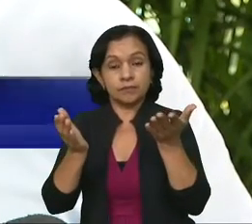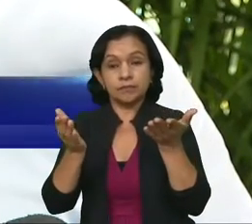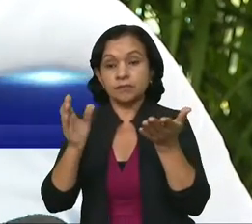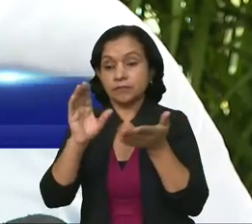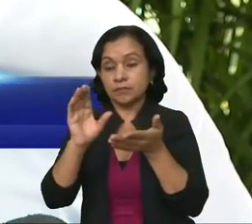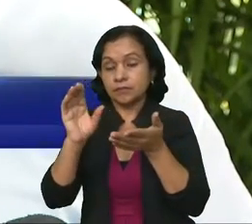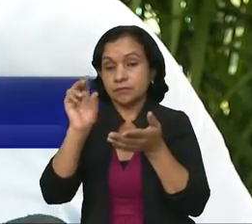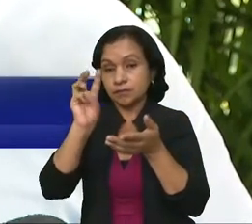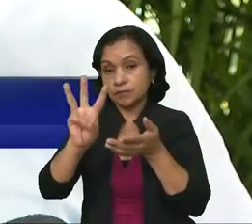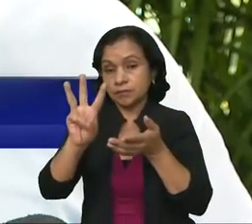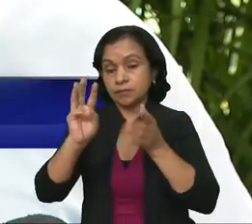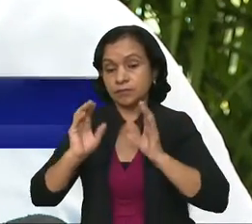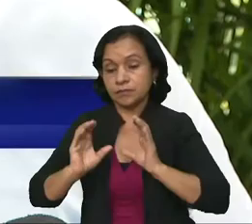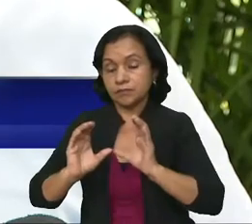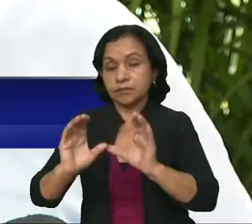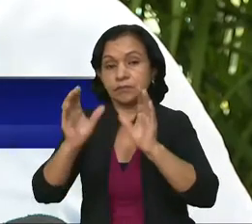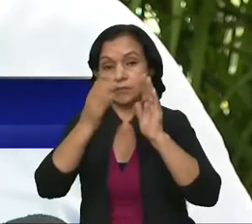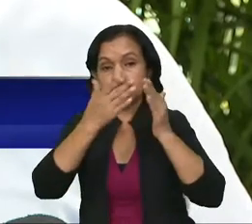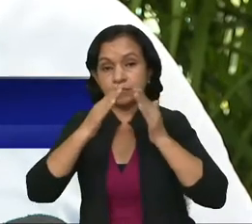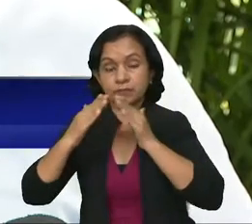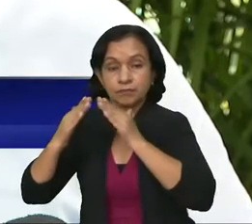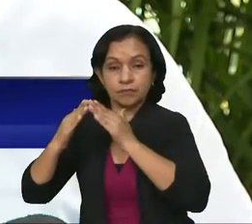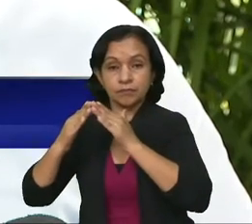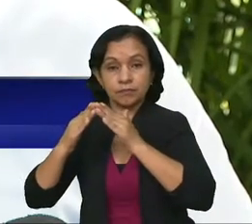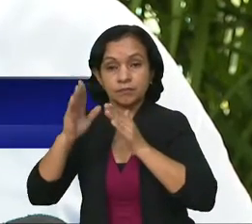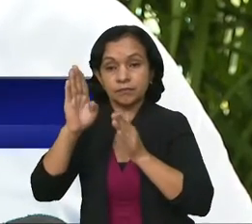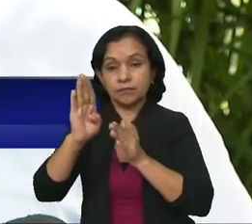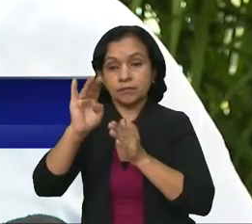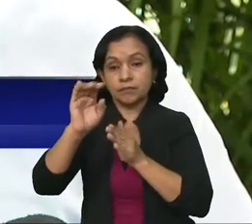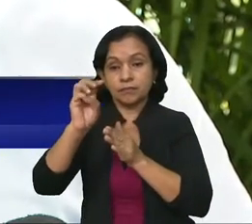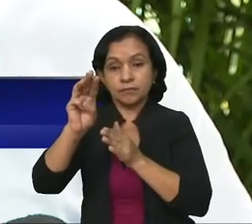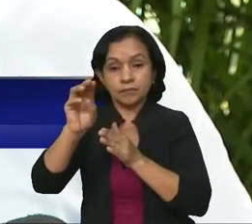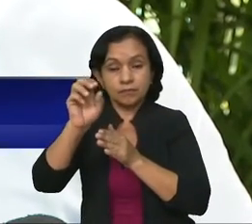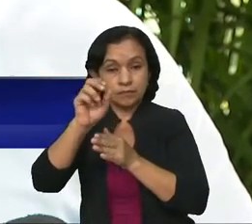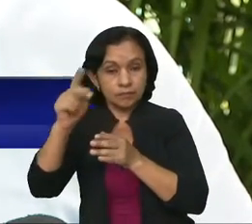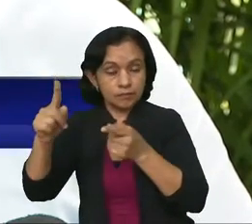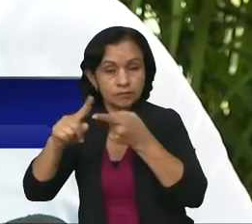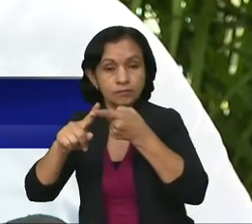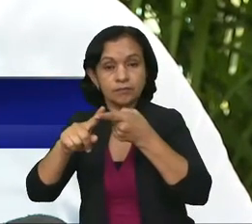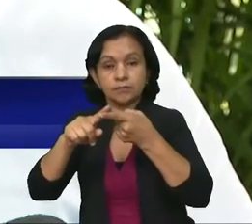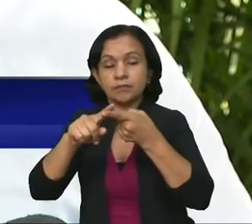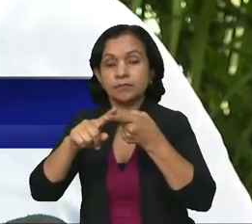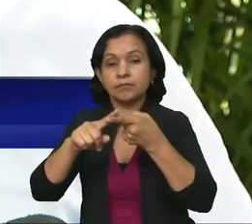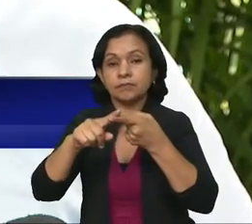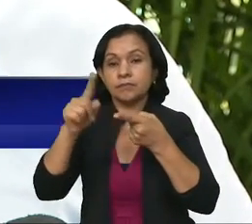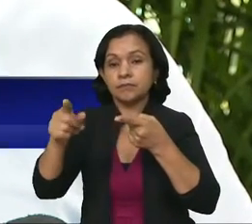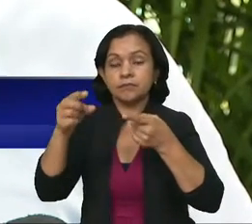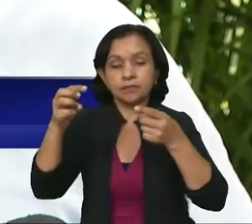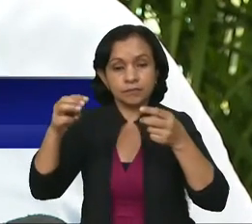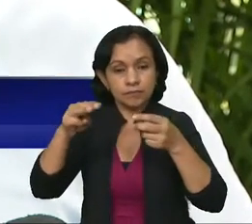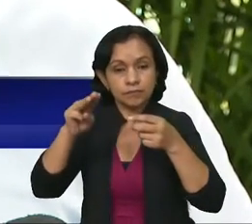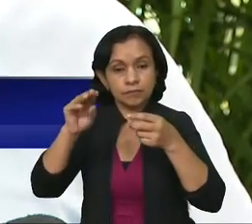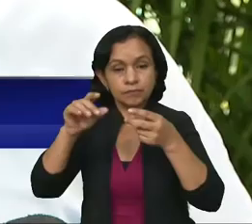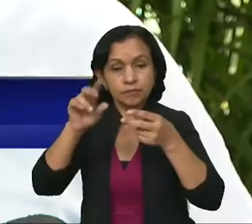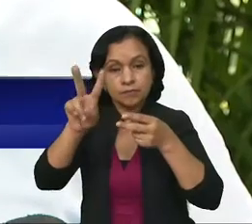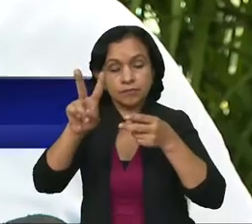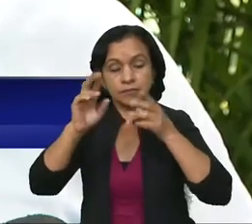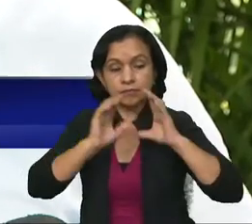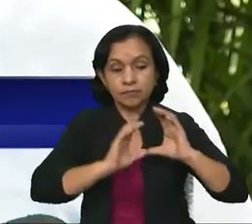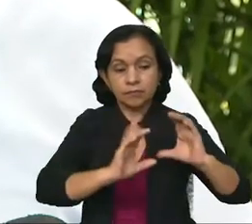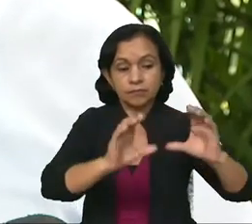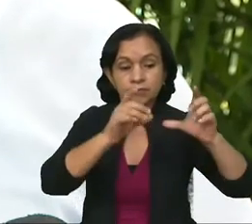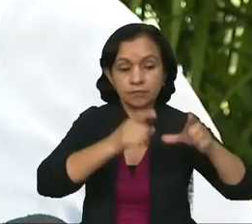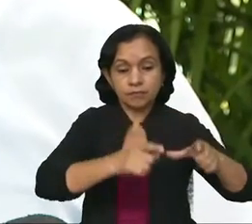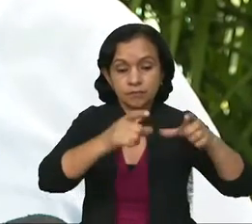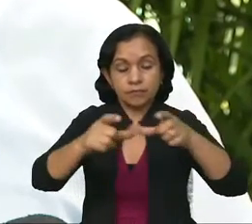3 calles en el reparto Bismar Martínez, Finca La Danesa. En Muy, 2 calles adoquinadas en el barrio